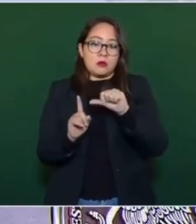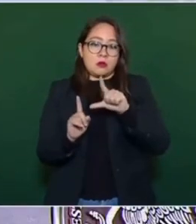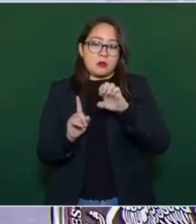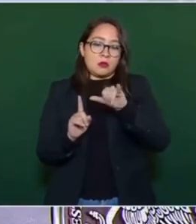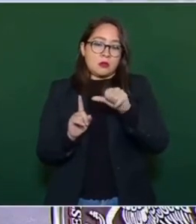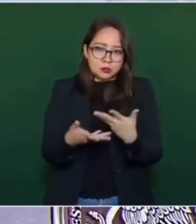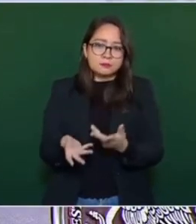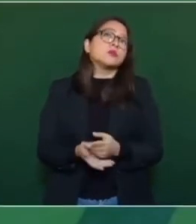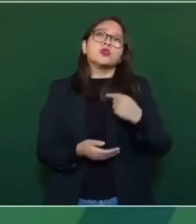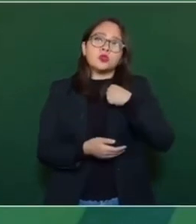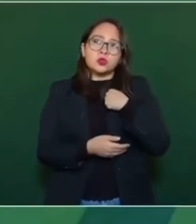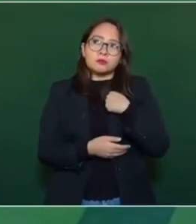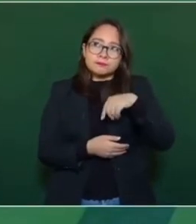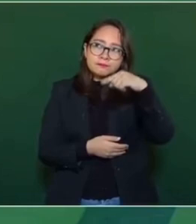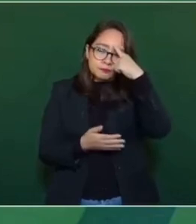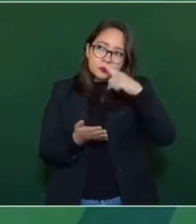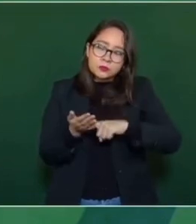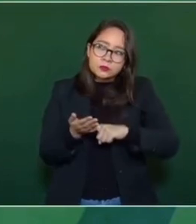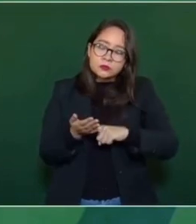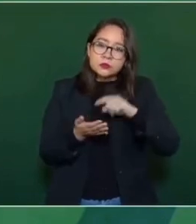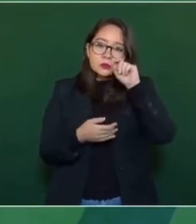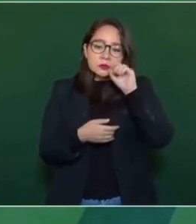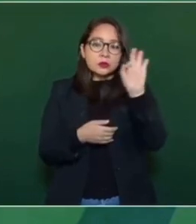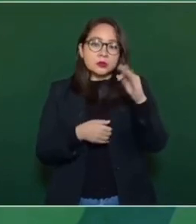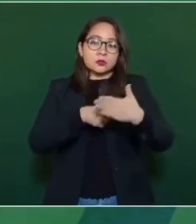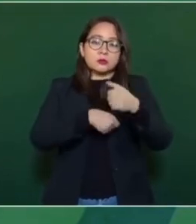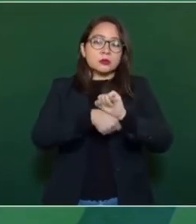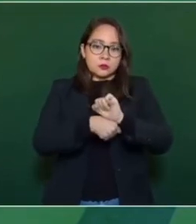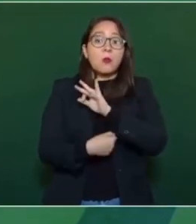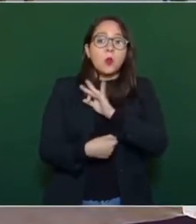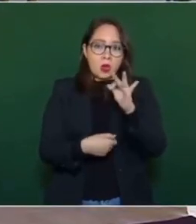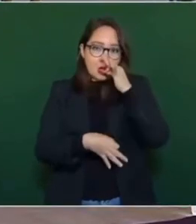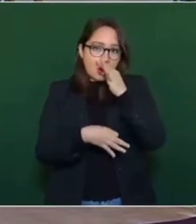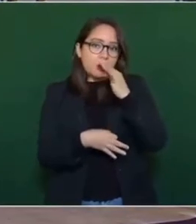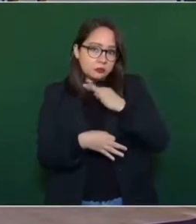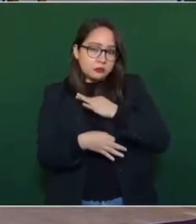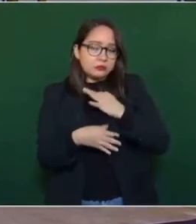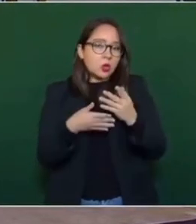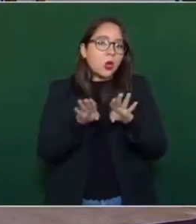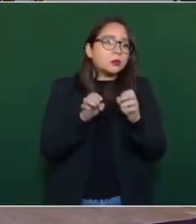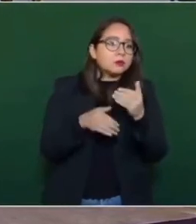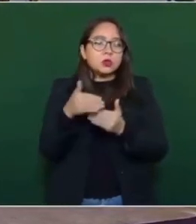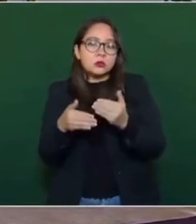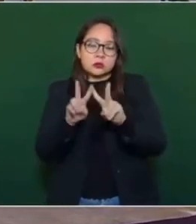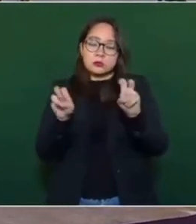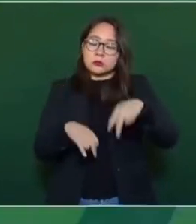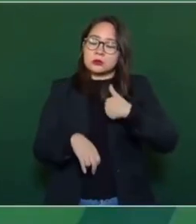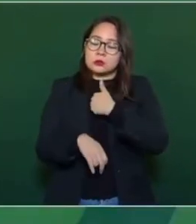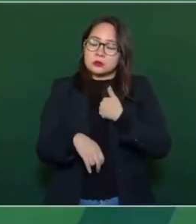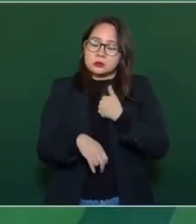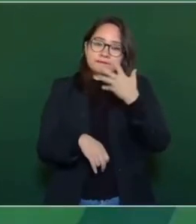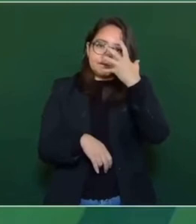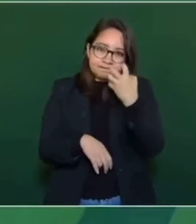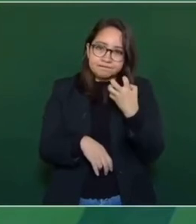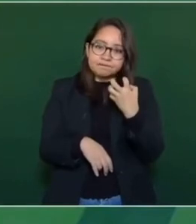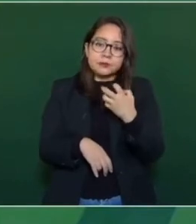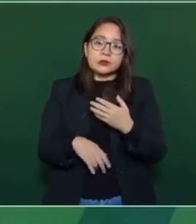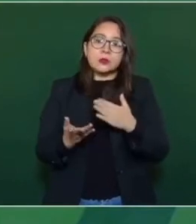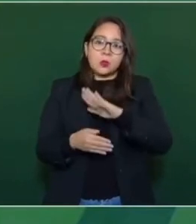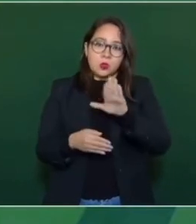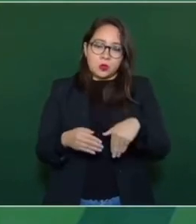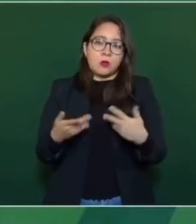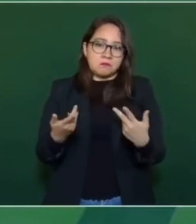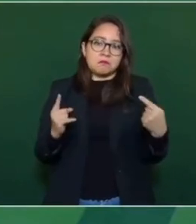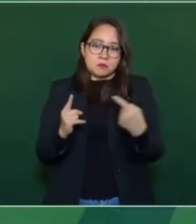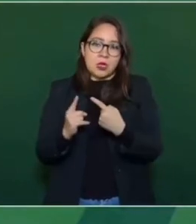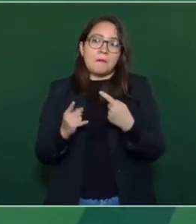esta encomienda. Espero que para la próxima semana ya él pueda informarnos sobre este tema. Y lo lamentamos mucho, lo de la pérdida de este